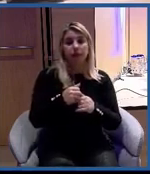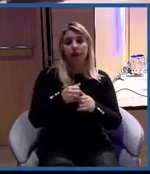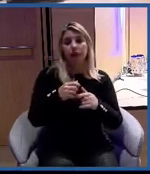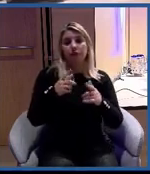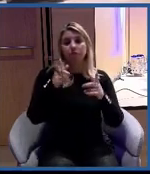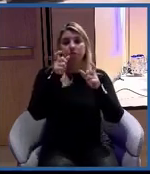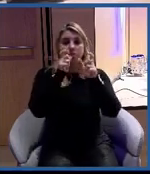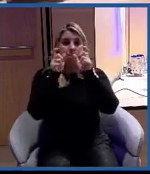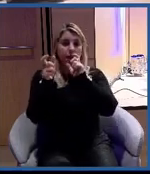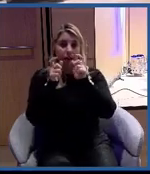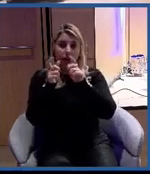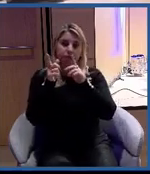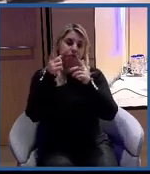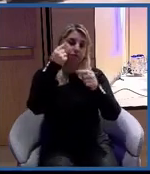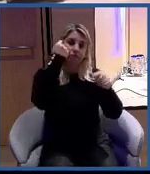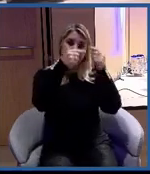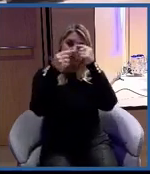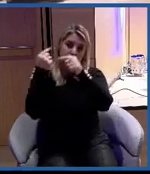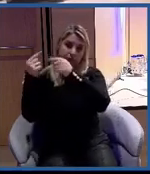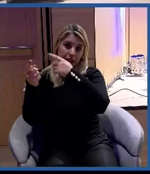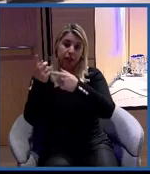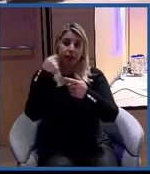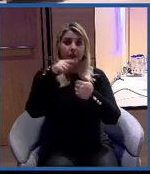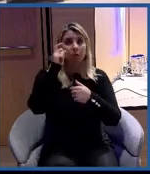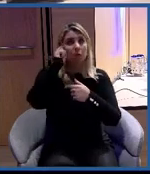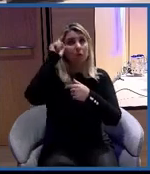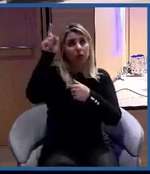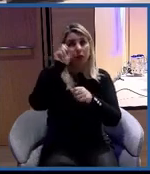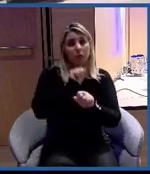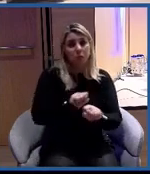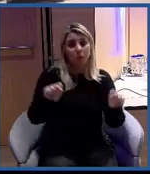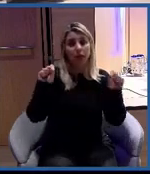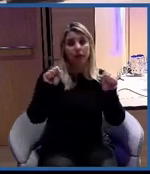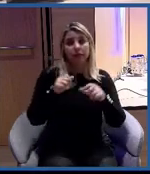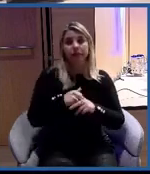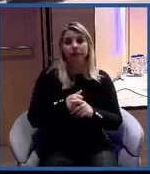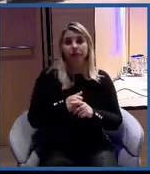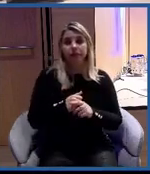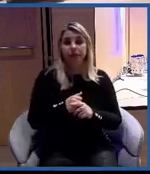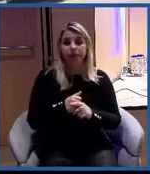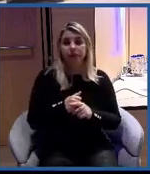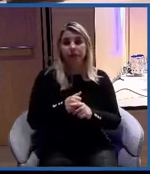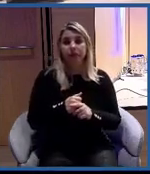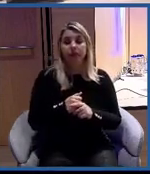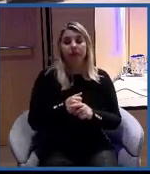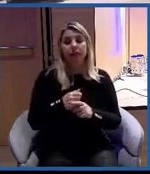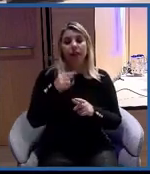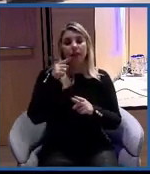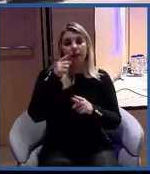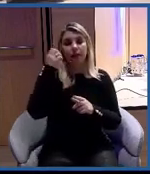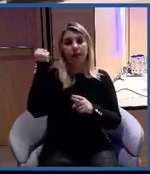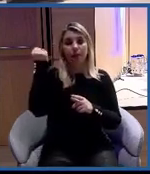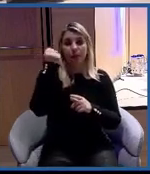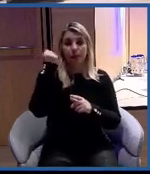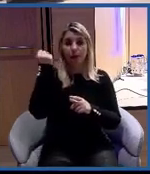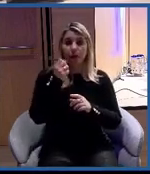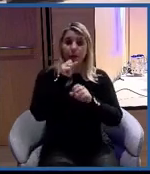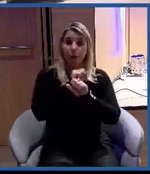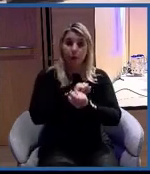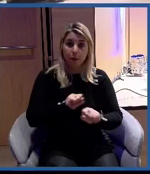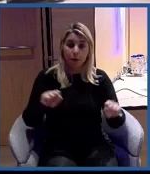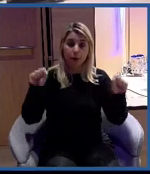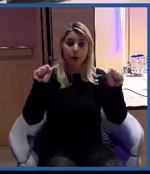ocurra seguramente van a ser mucho más creativos que yo eh Y nos parece que esto es importante poder